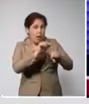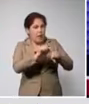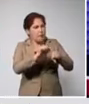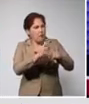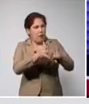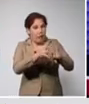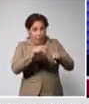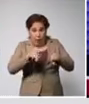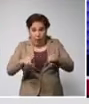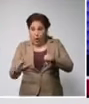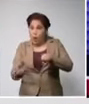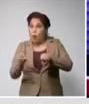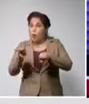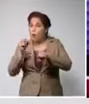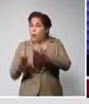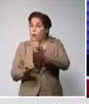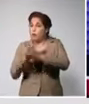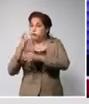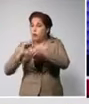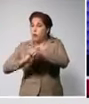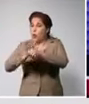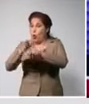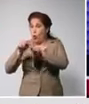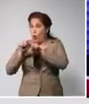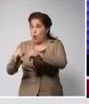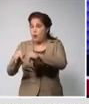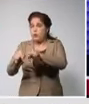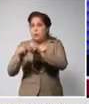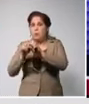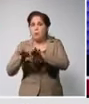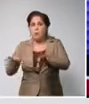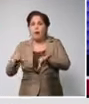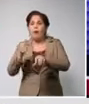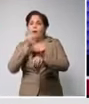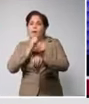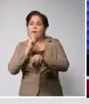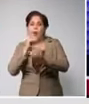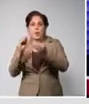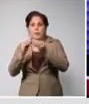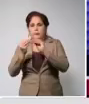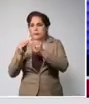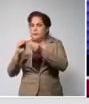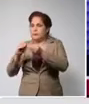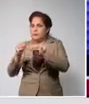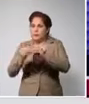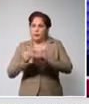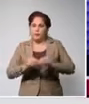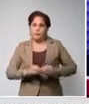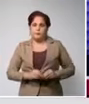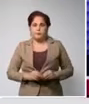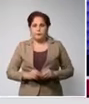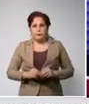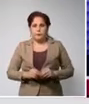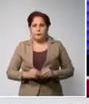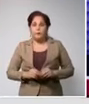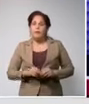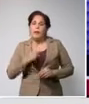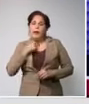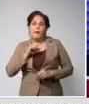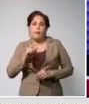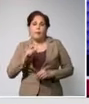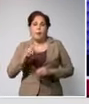circuló, y en cuanto a su virulencia, en cuanto a la capacidad de provocar cuadros graves, cuadros